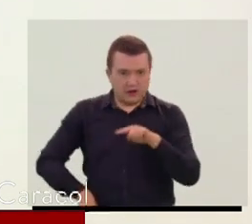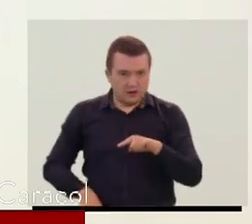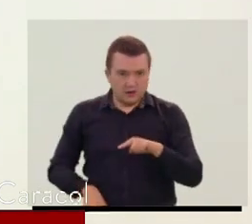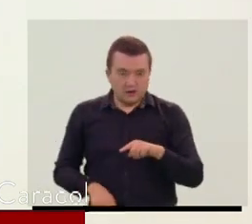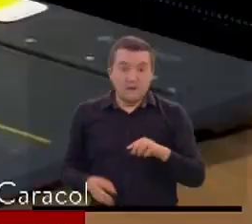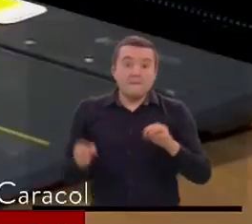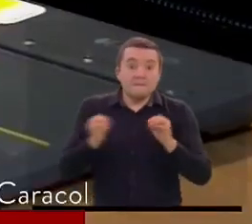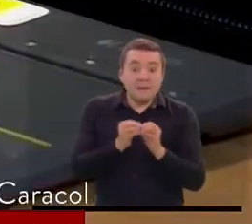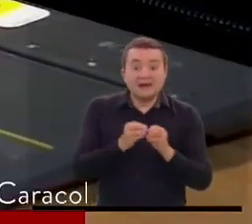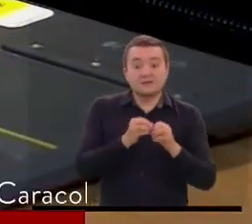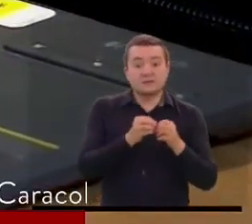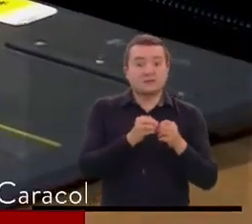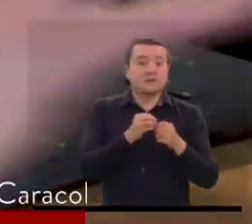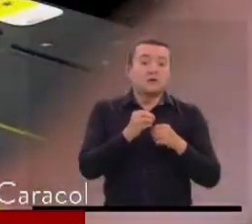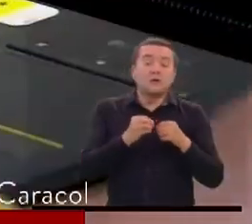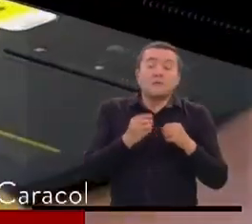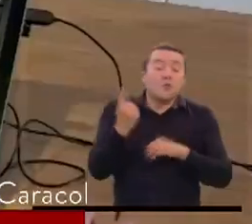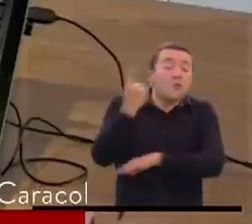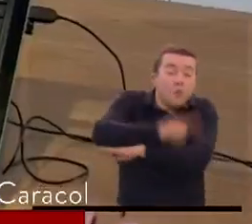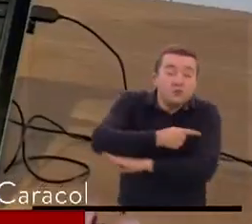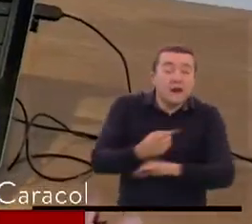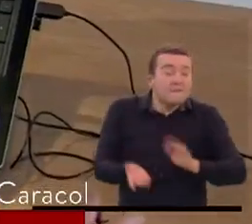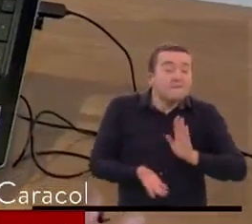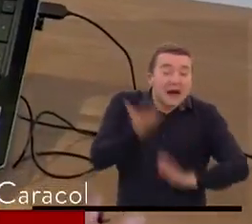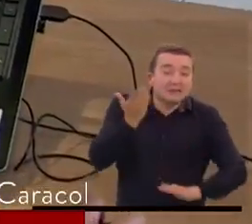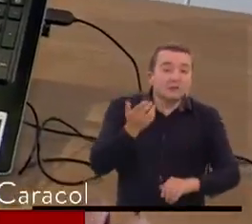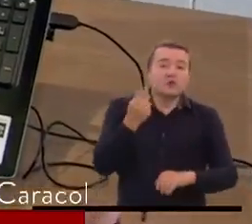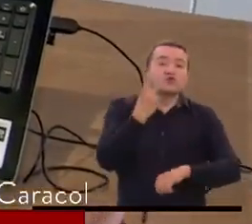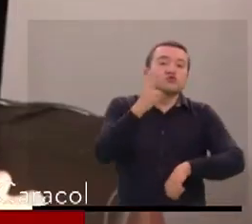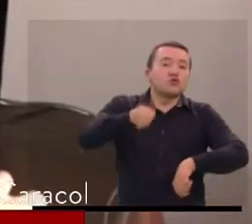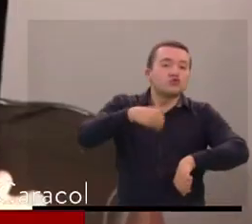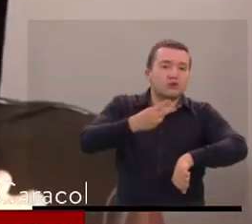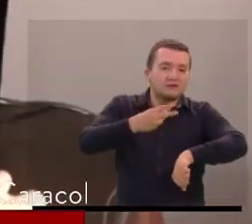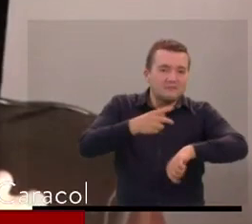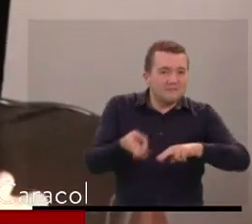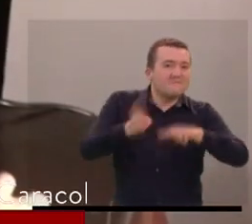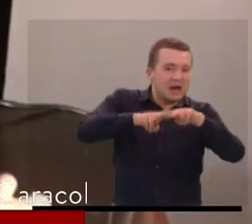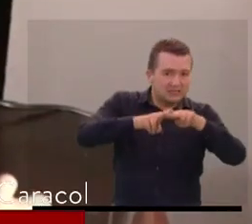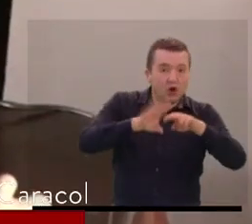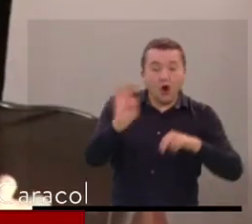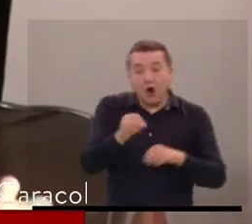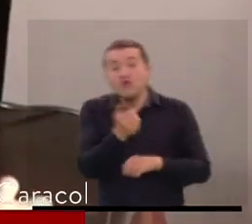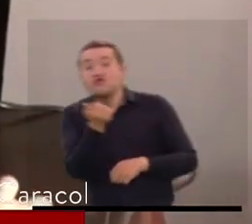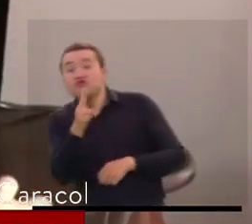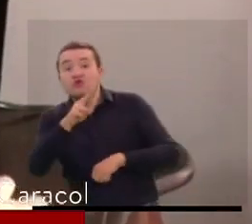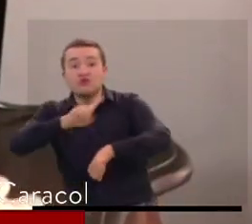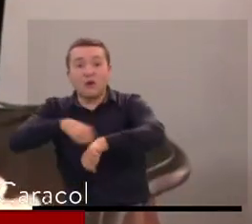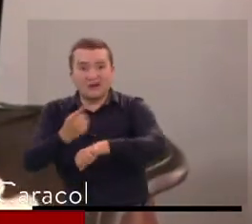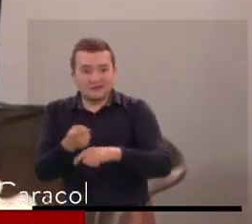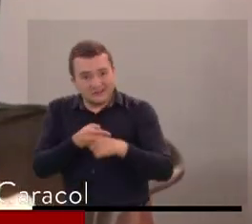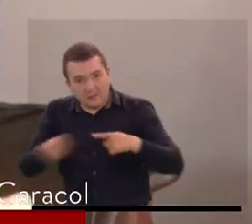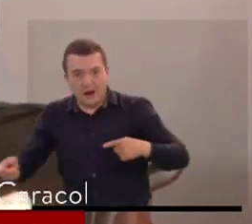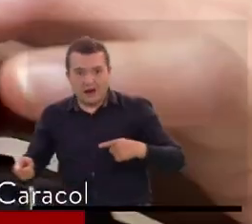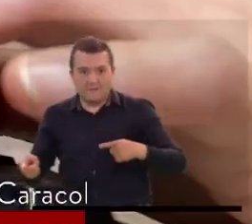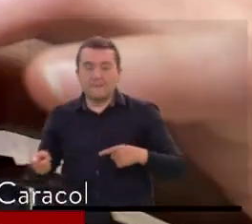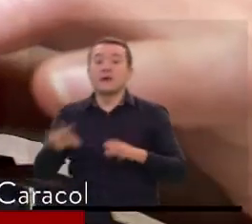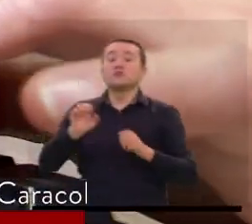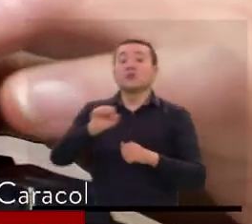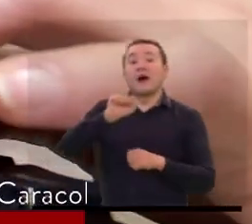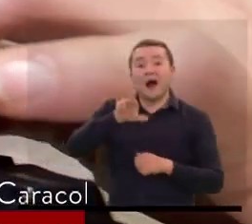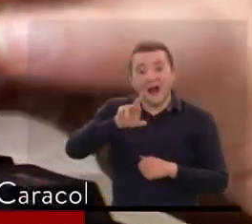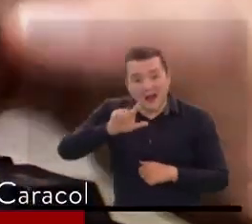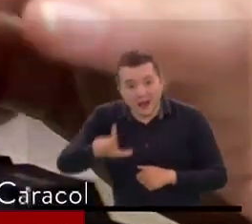diarias semanales. Para su correcto desarrollo, los trabajadores, empleadores y administradoras de riesgo deben atender los